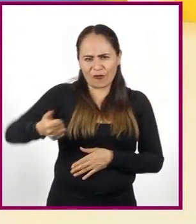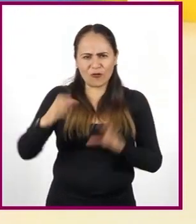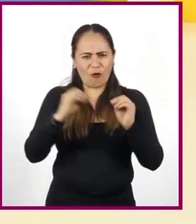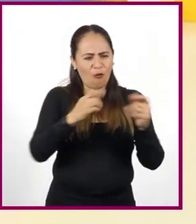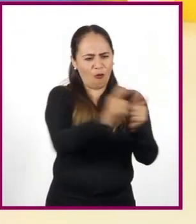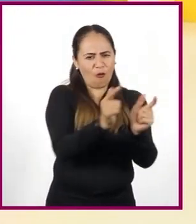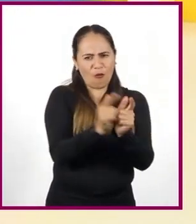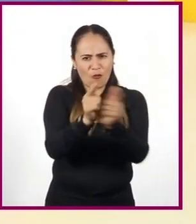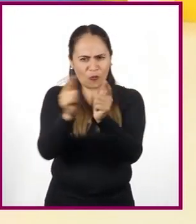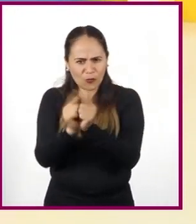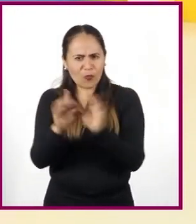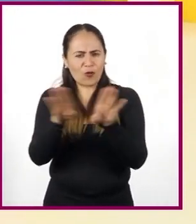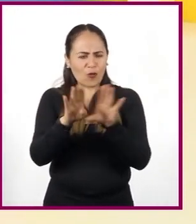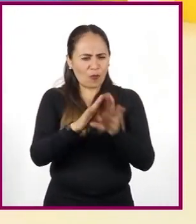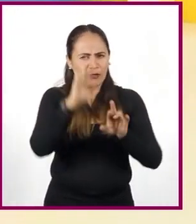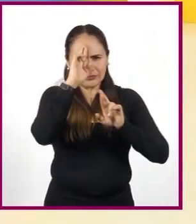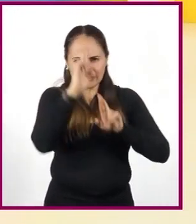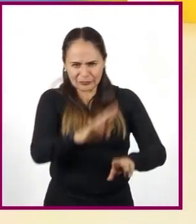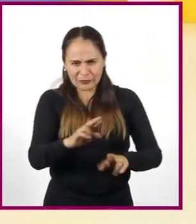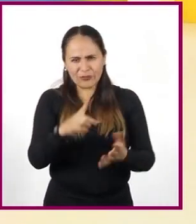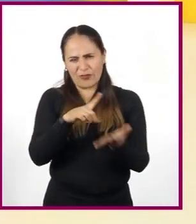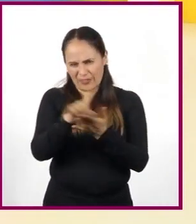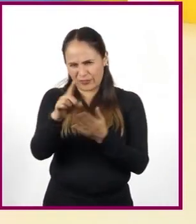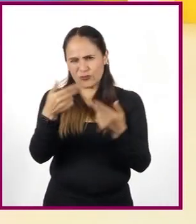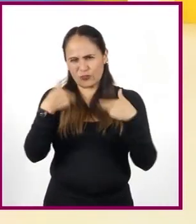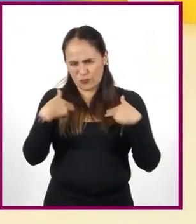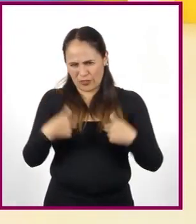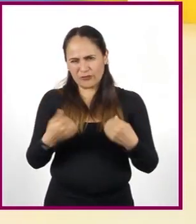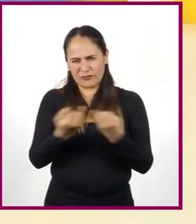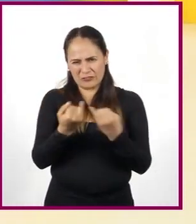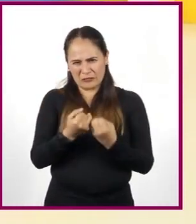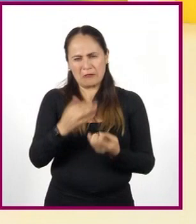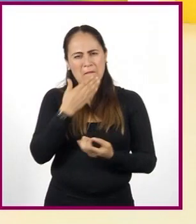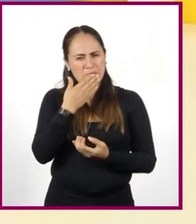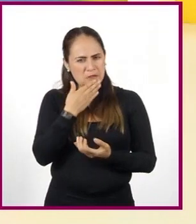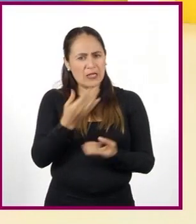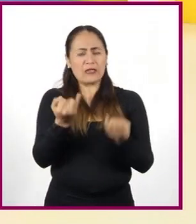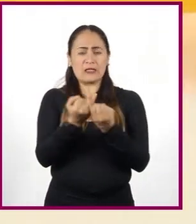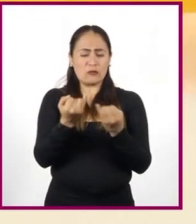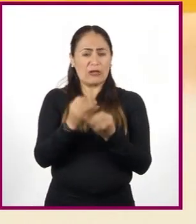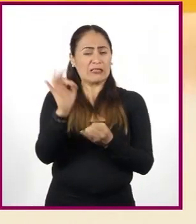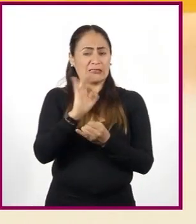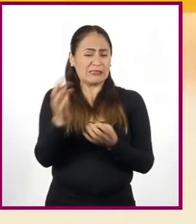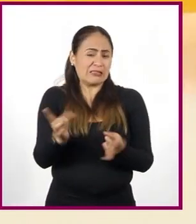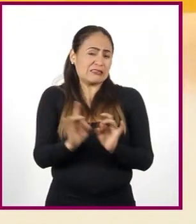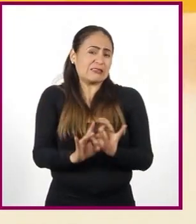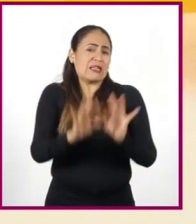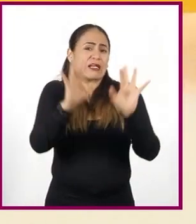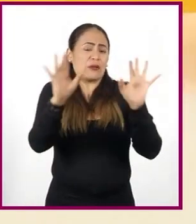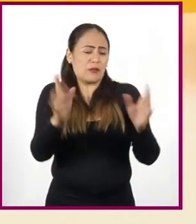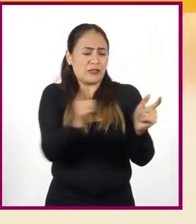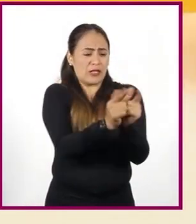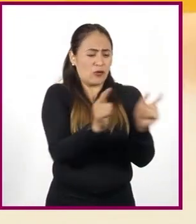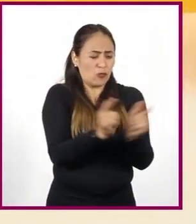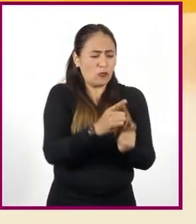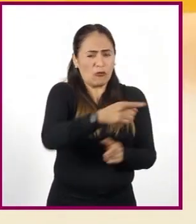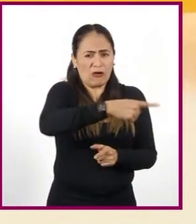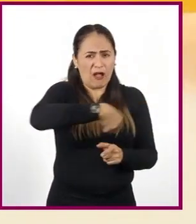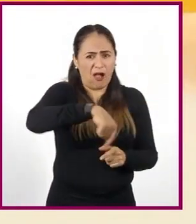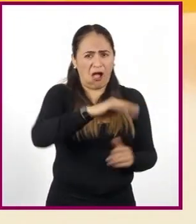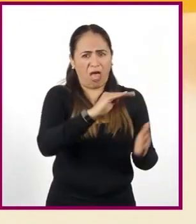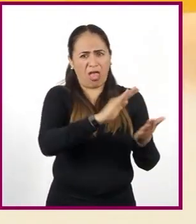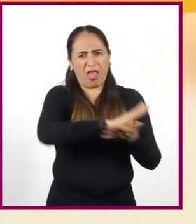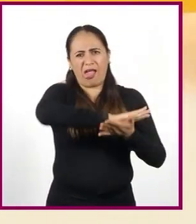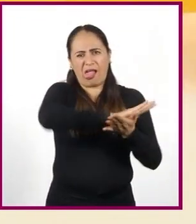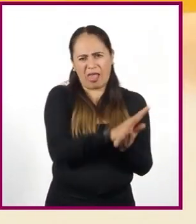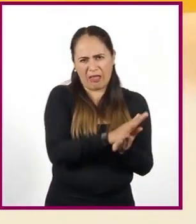la dignidad, el respeto a los derechos humanos, así como en la reparación de los daños ocasionados a los diferentes sectores de la población que han